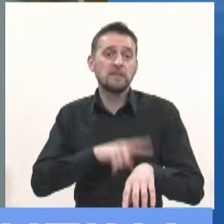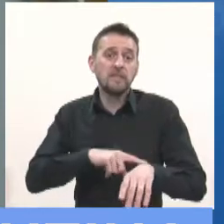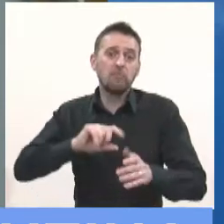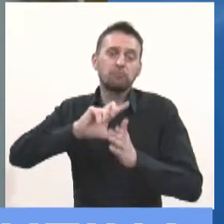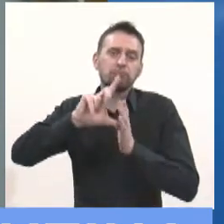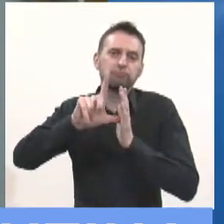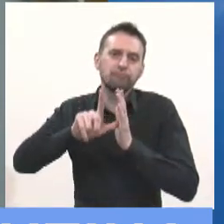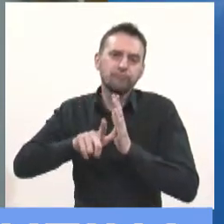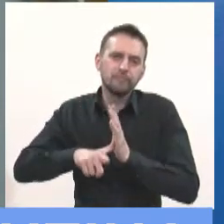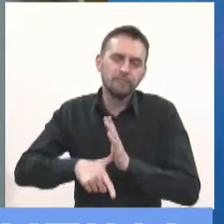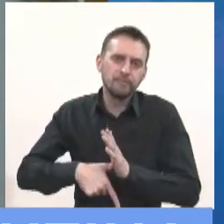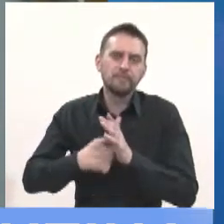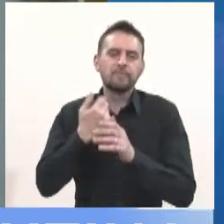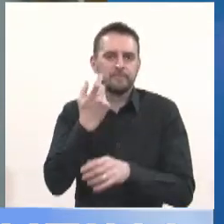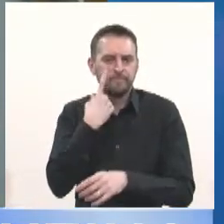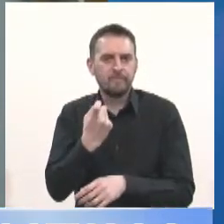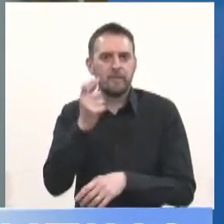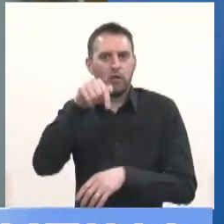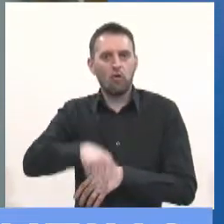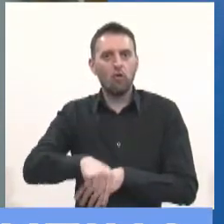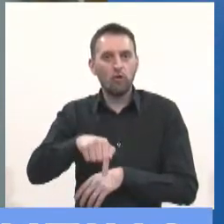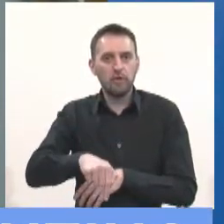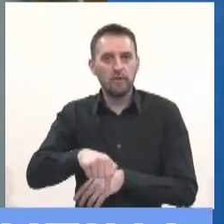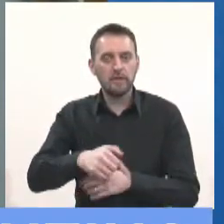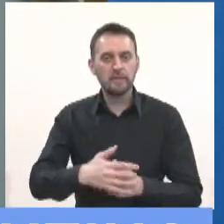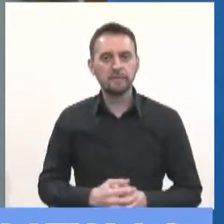tiempo, lo que observamos hoy